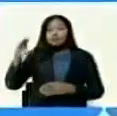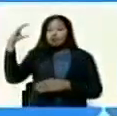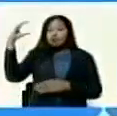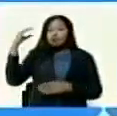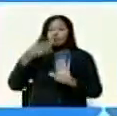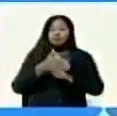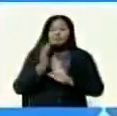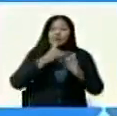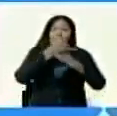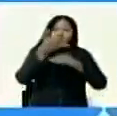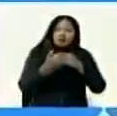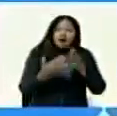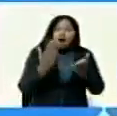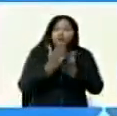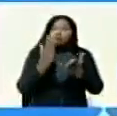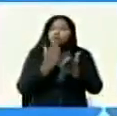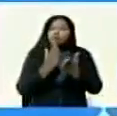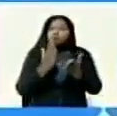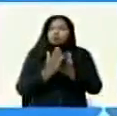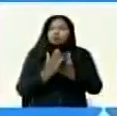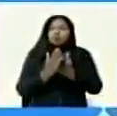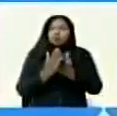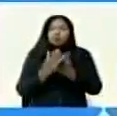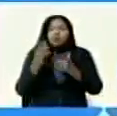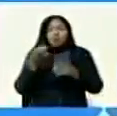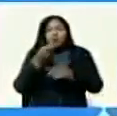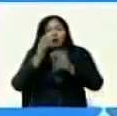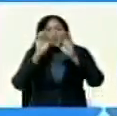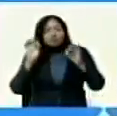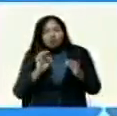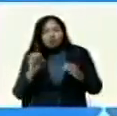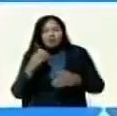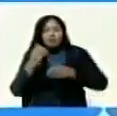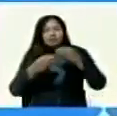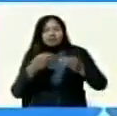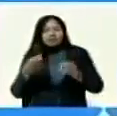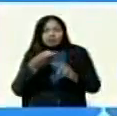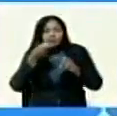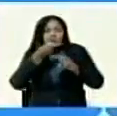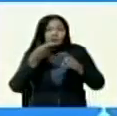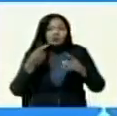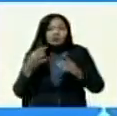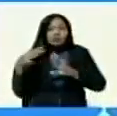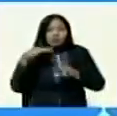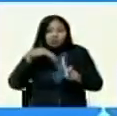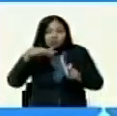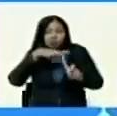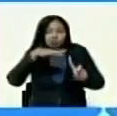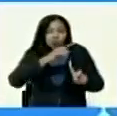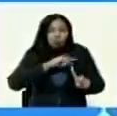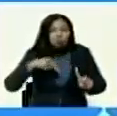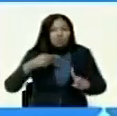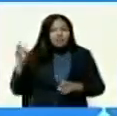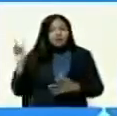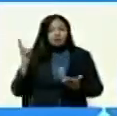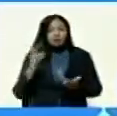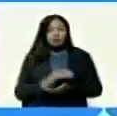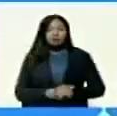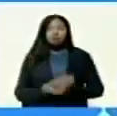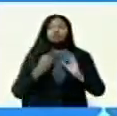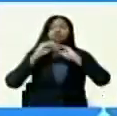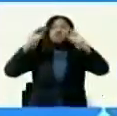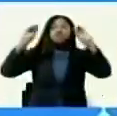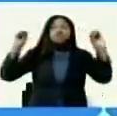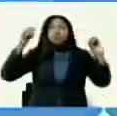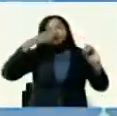planificando, siempre planificando, la perversidad, la maldad, el crimen contra el pueblo de Venezuela. El llamado a nuestro